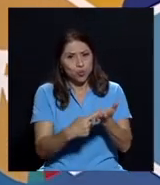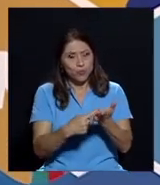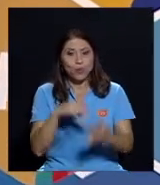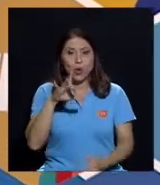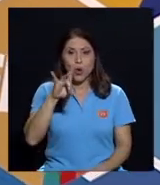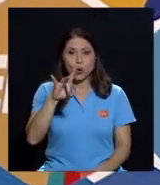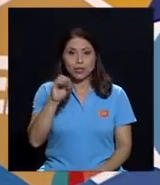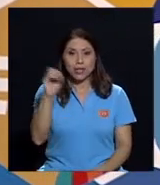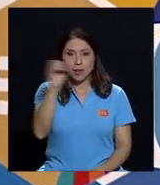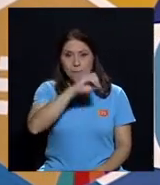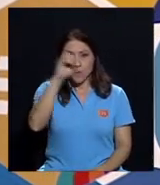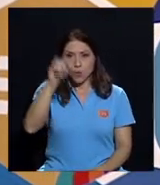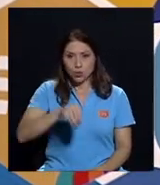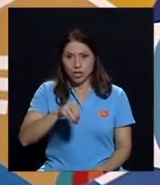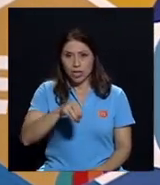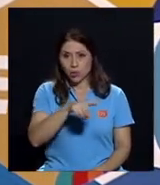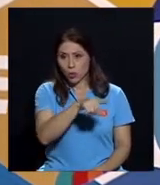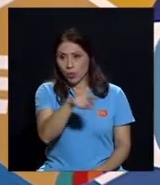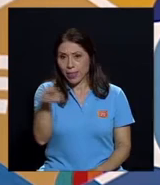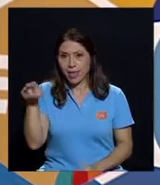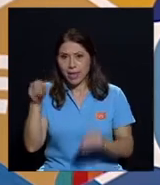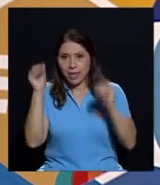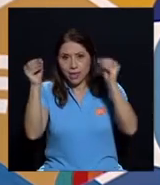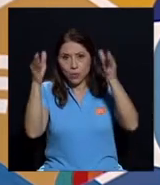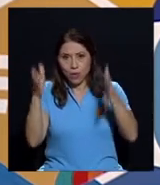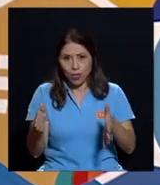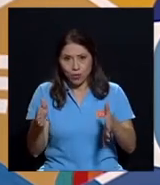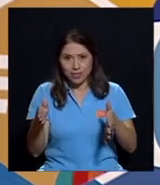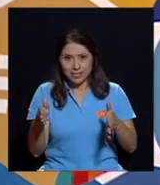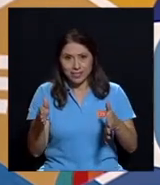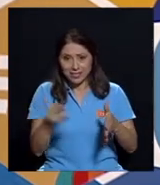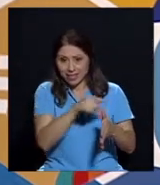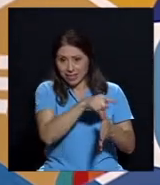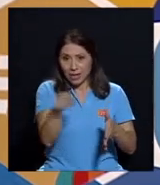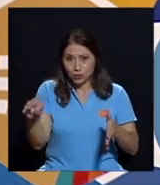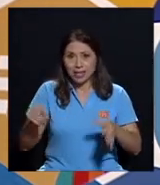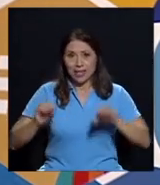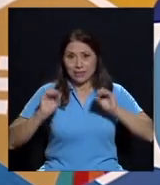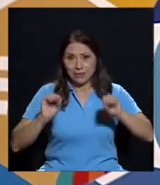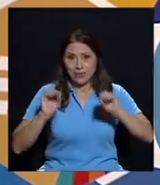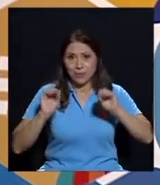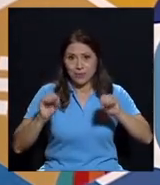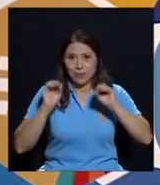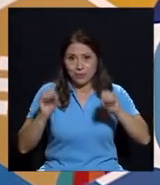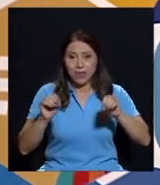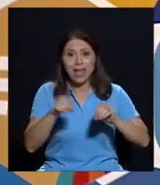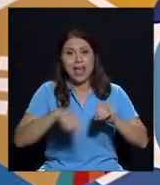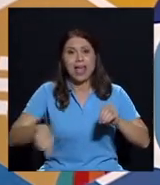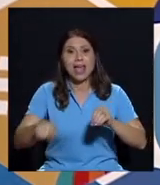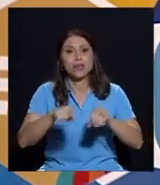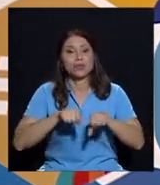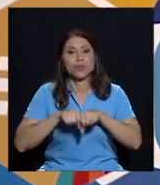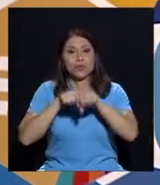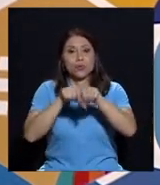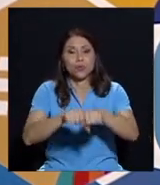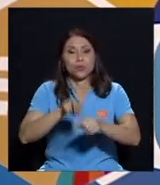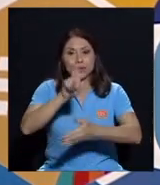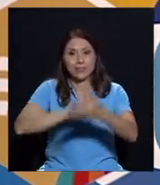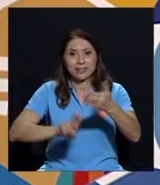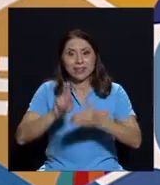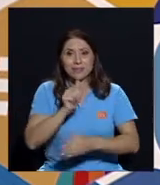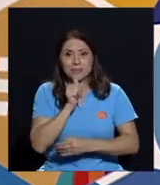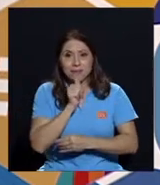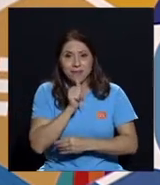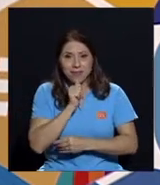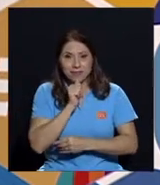80% de nuestros educadores de quienes dan servicios de educación salen de universidades privadas y una de las discusiones